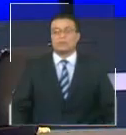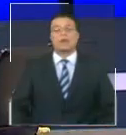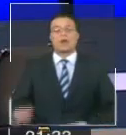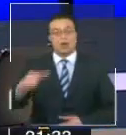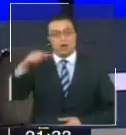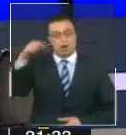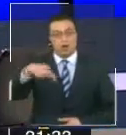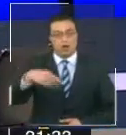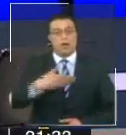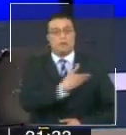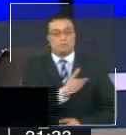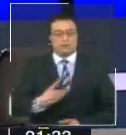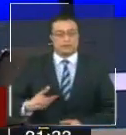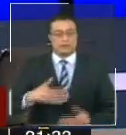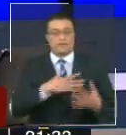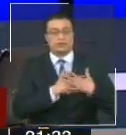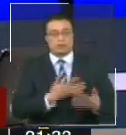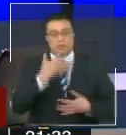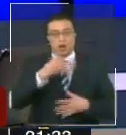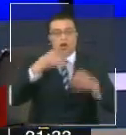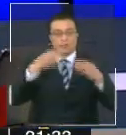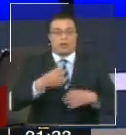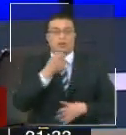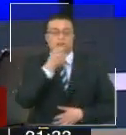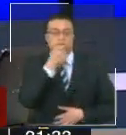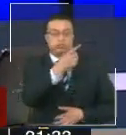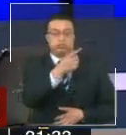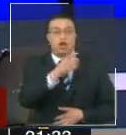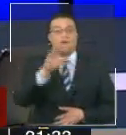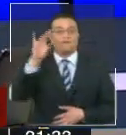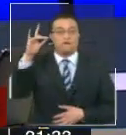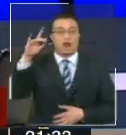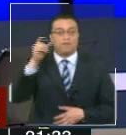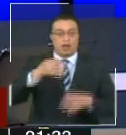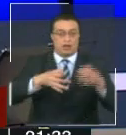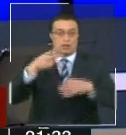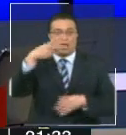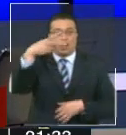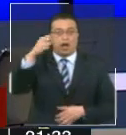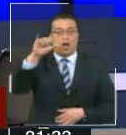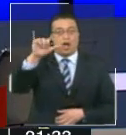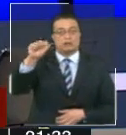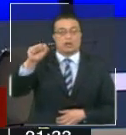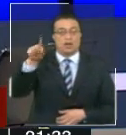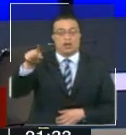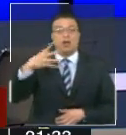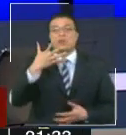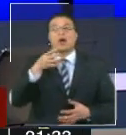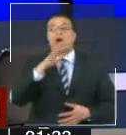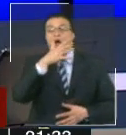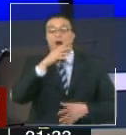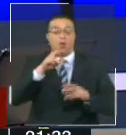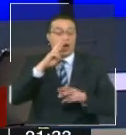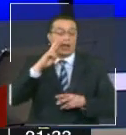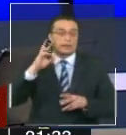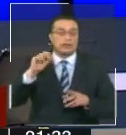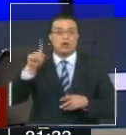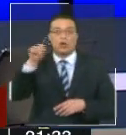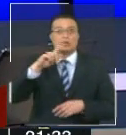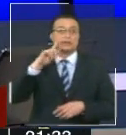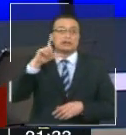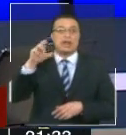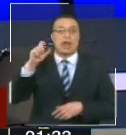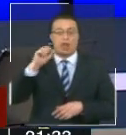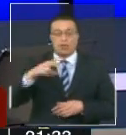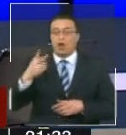hoy la presidenta bachelet confirmó que chile demandó a Bolivia ante la Corte Internacional de Justicia de la haya por la controversia por el uso de las aguas del río silala